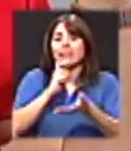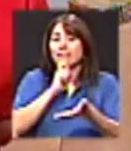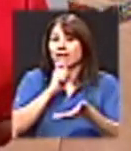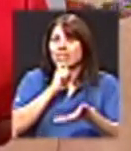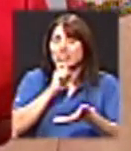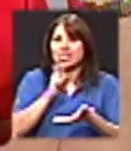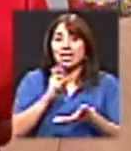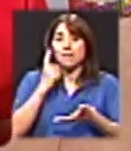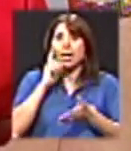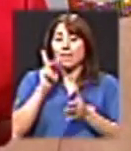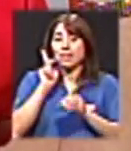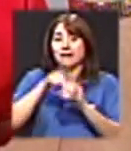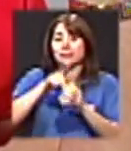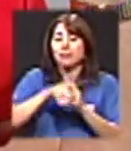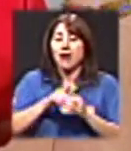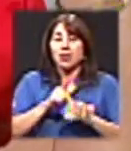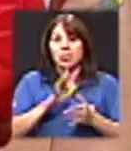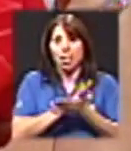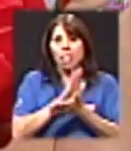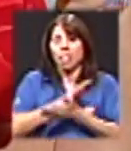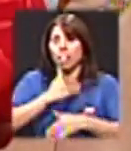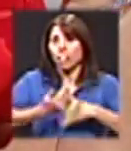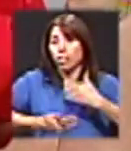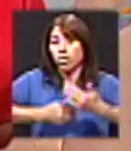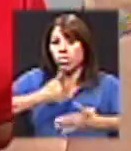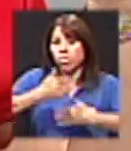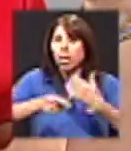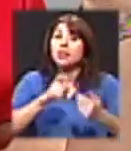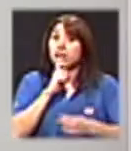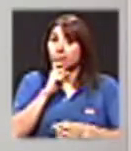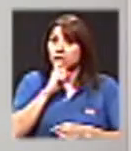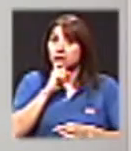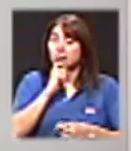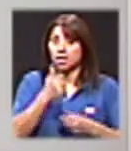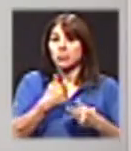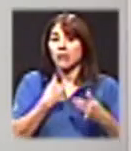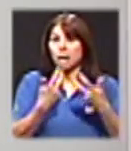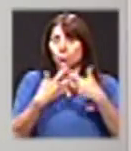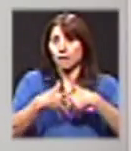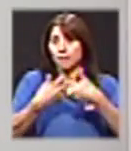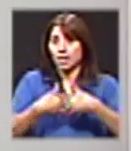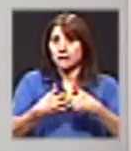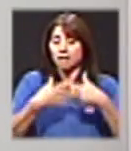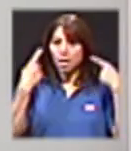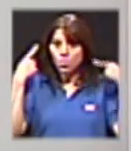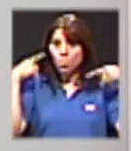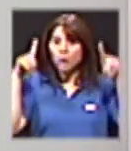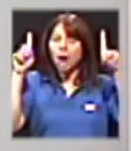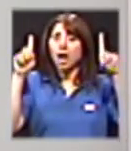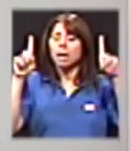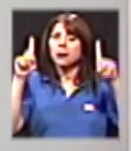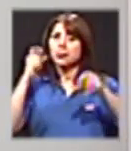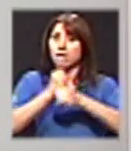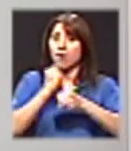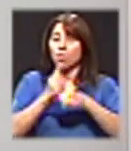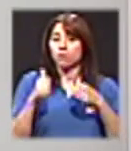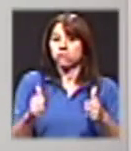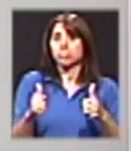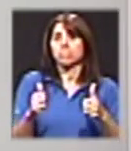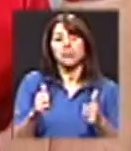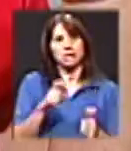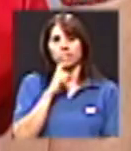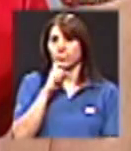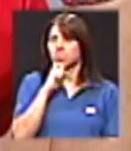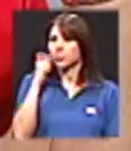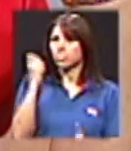hace que digamos, tener una empresa y lograr desarrollar una buena gestión es difícil.